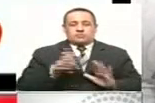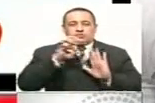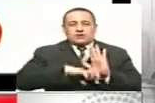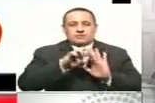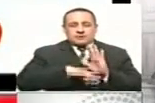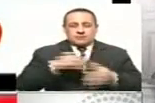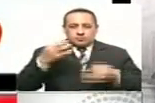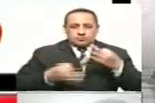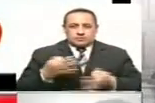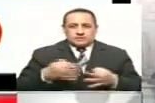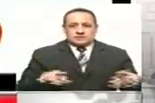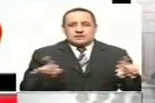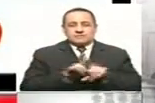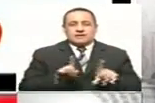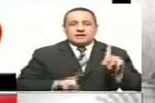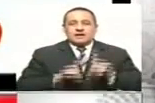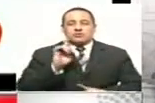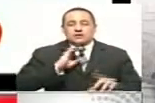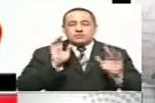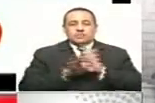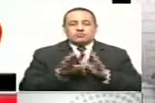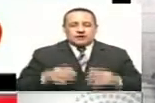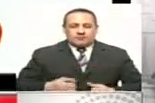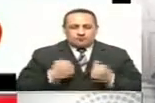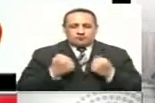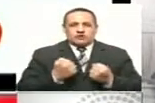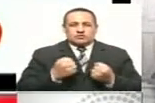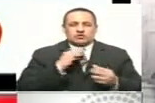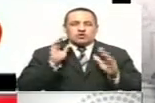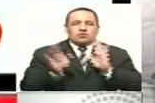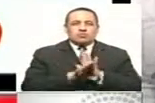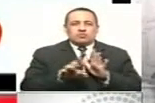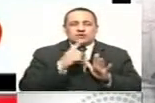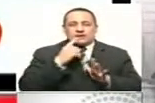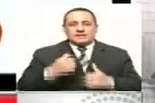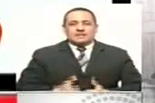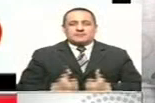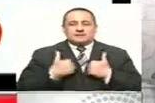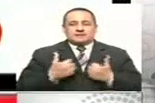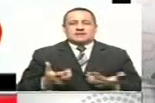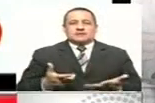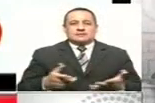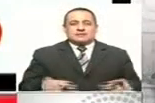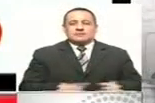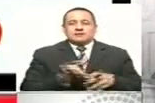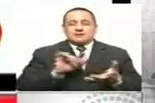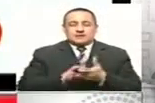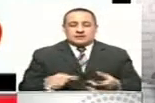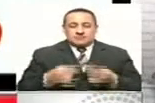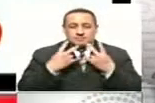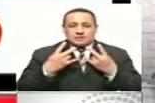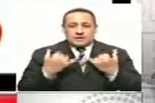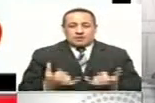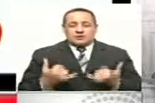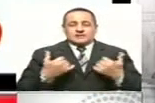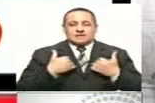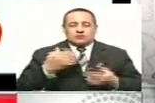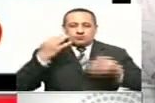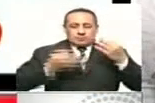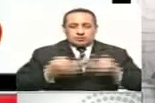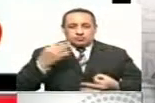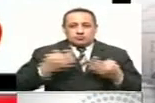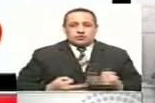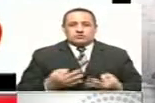programas presupuestales algún esfuerzo más, como en debida, que hay que tener un